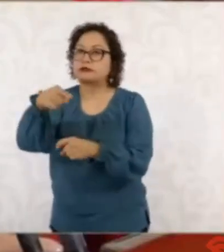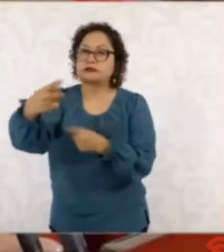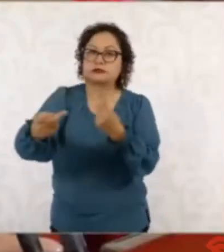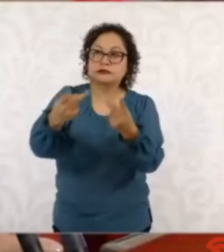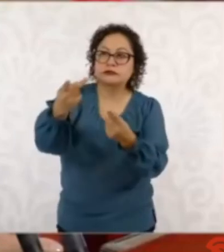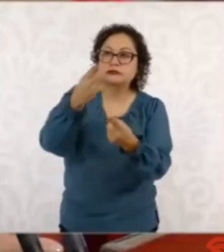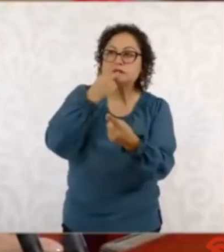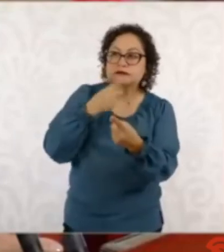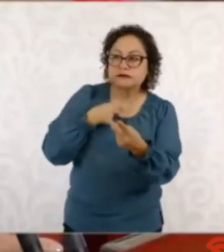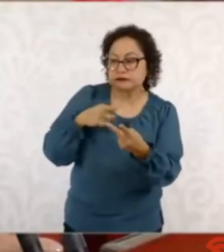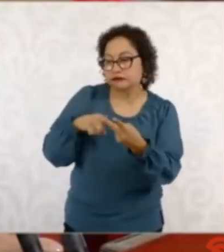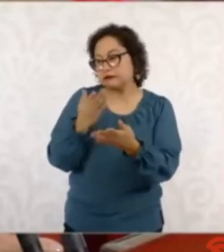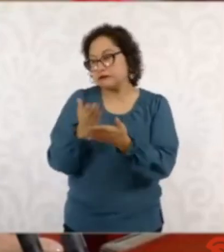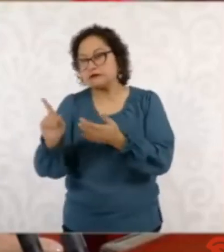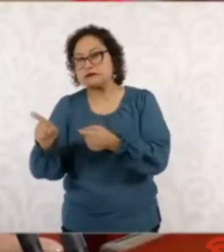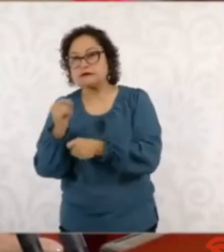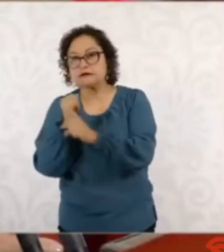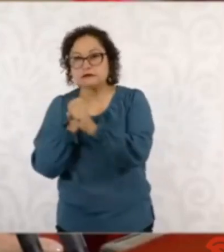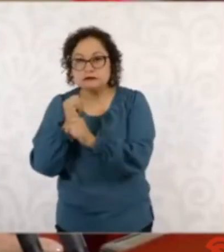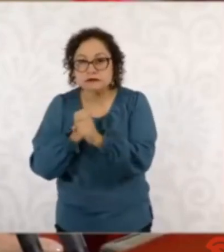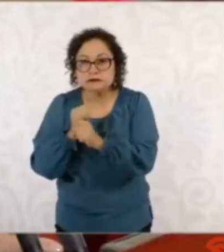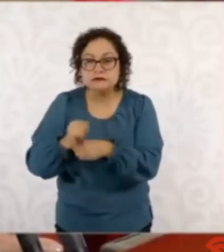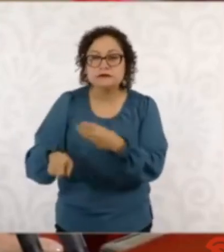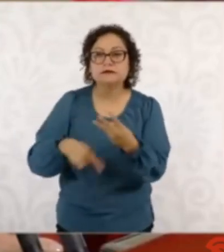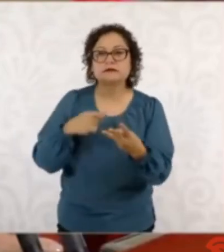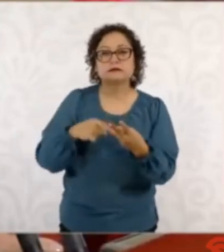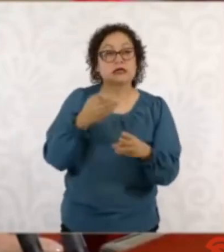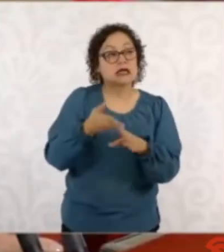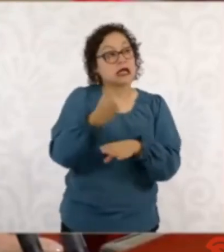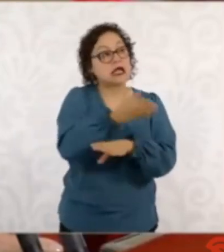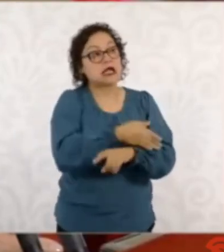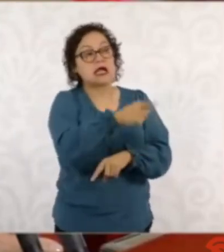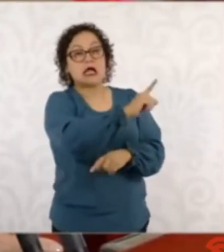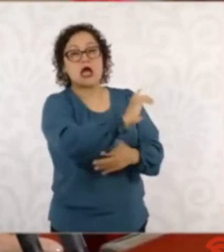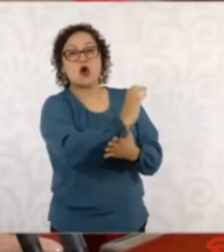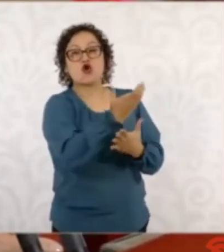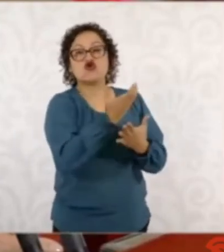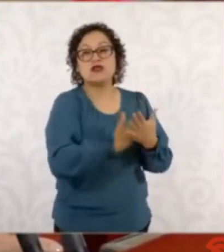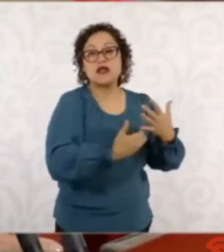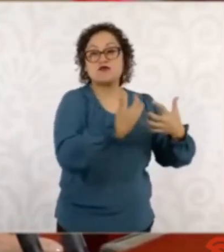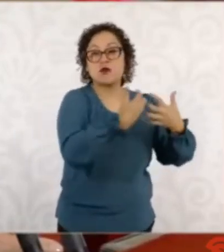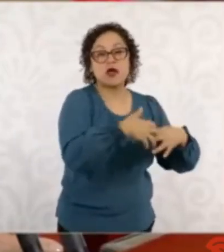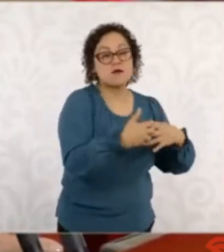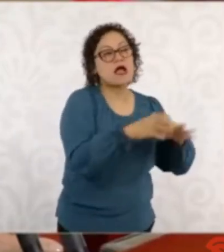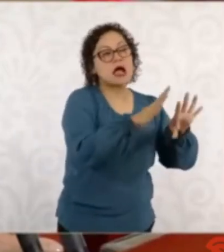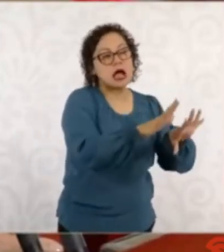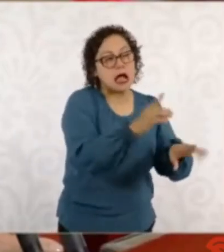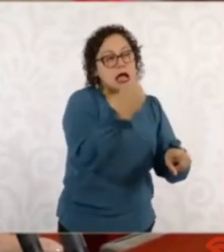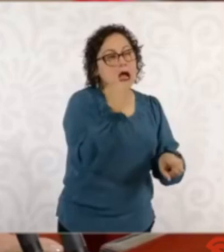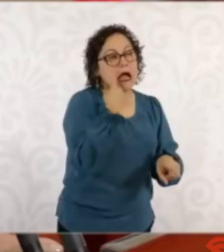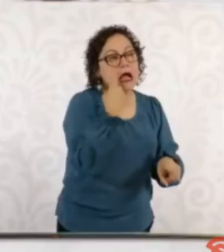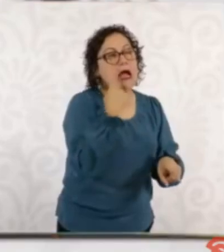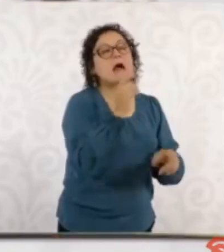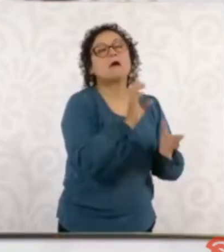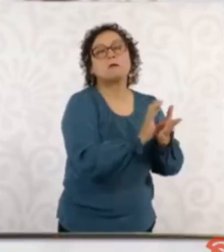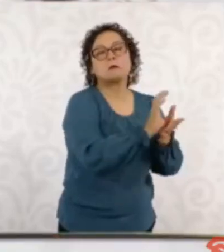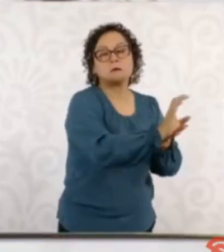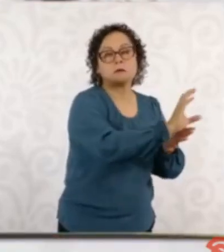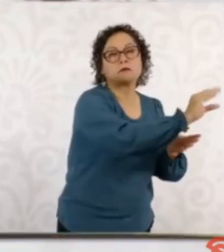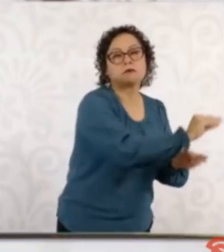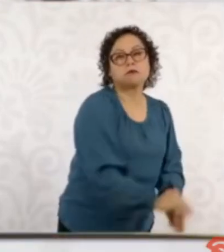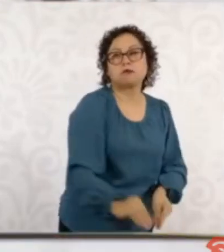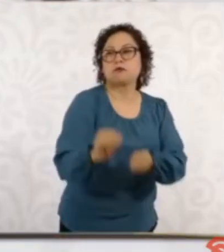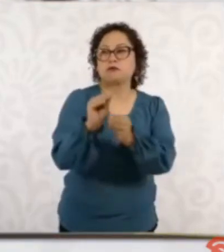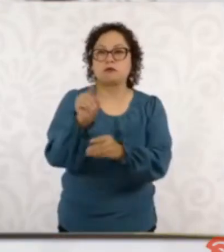tenían contratos se les resarce con un esquema y se construye el Aeropuerto Internacional Felipe Ángeles